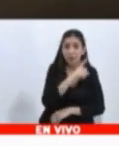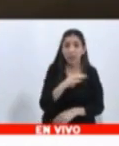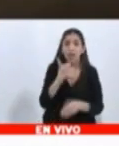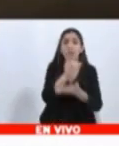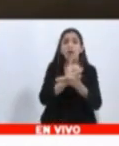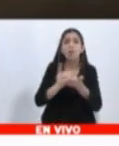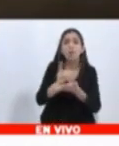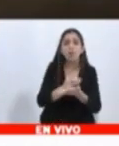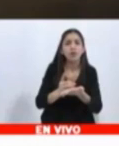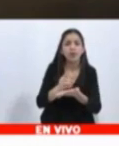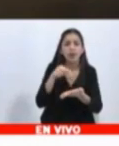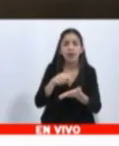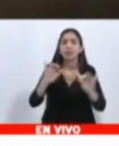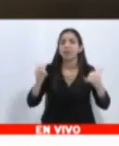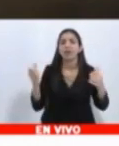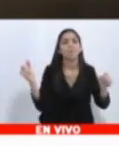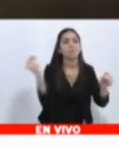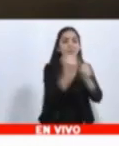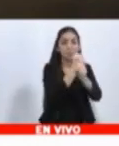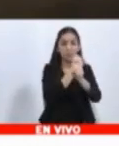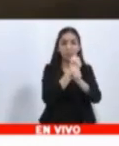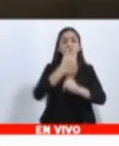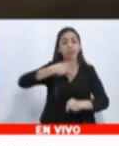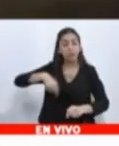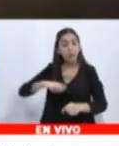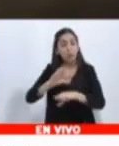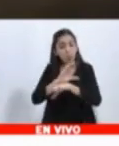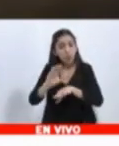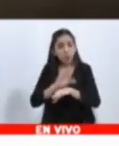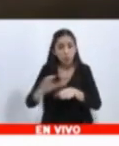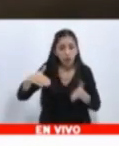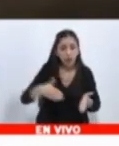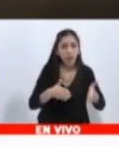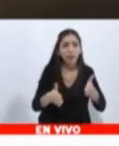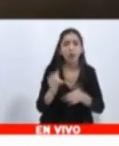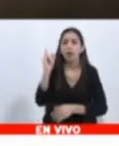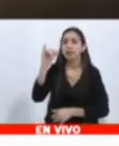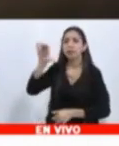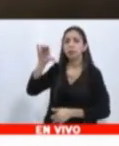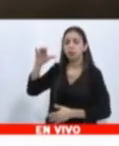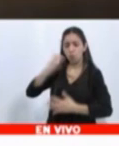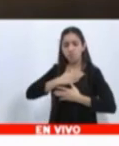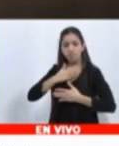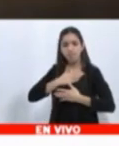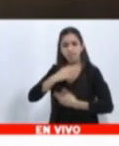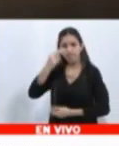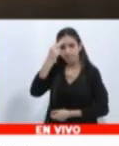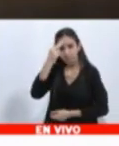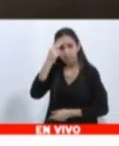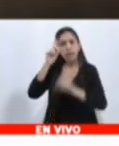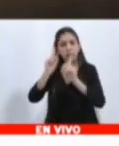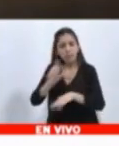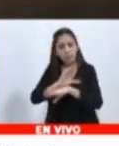donde la democracia ha triunfado. Y tenemos que seguir ese camino de la